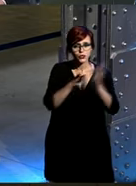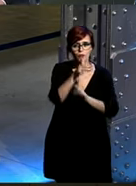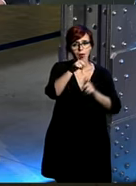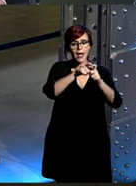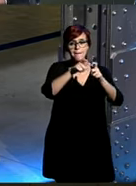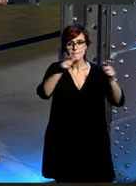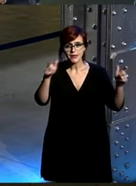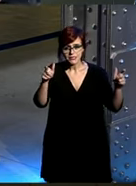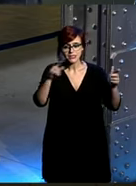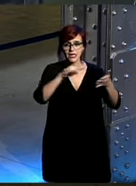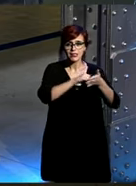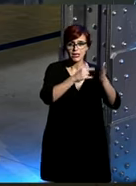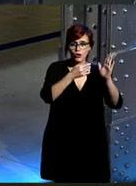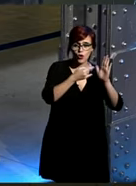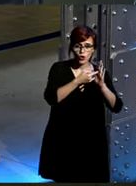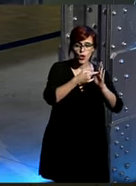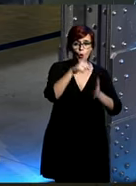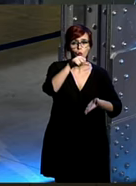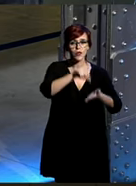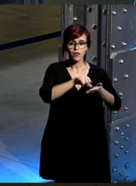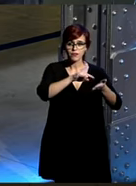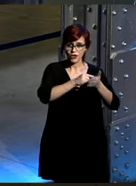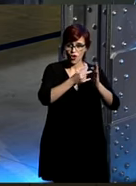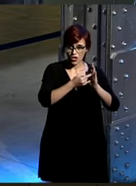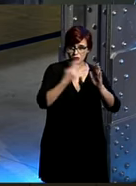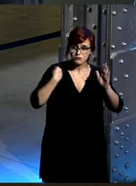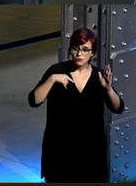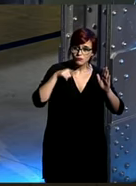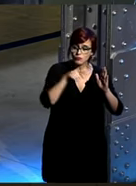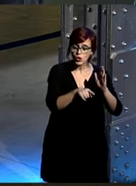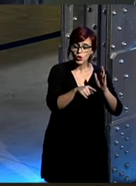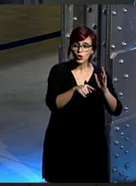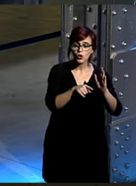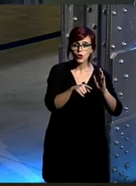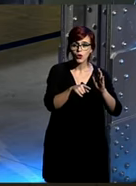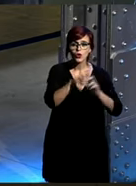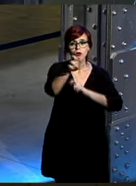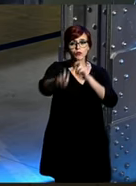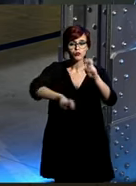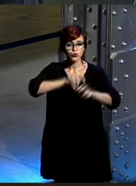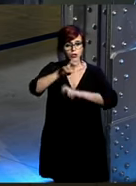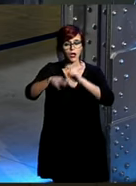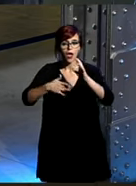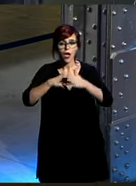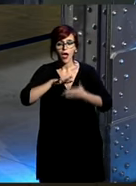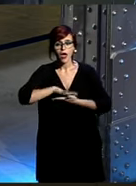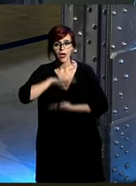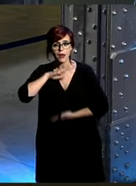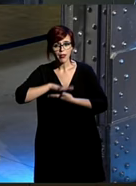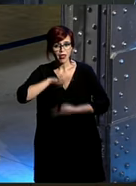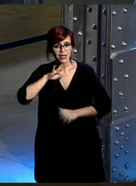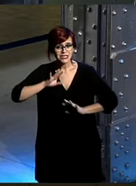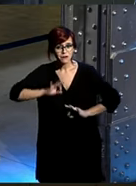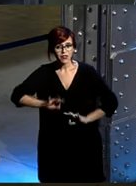tecnológicas o las unidades de tecnología de las empresas estaban buscando personas que tuvieran unas capacidades muy concretas y